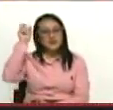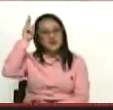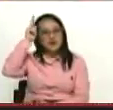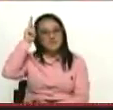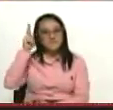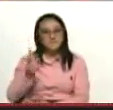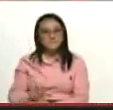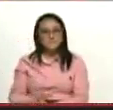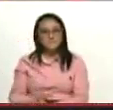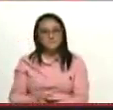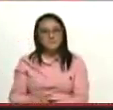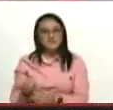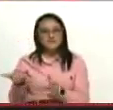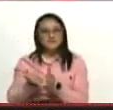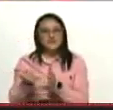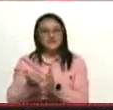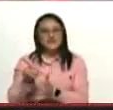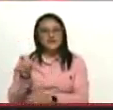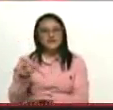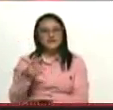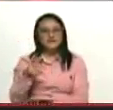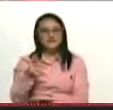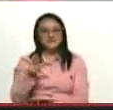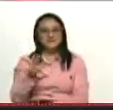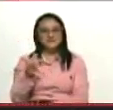que está cerca de guayana